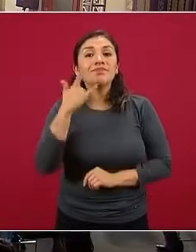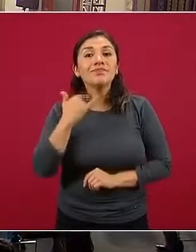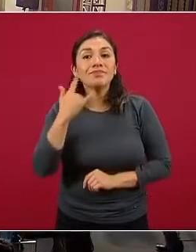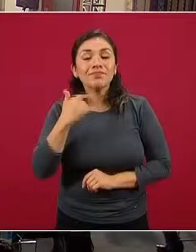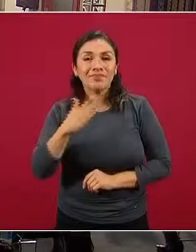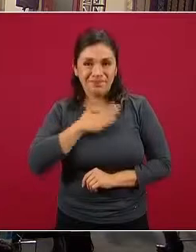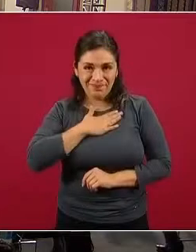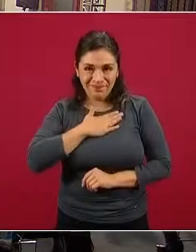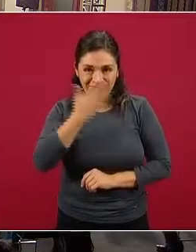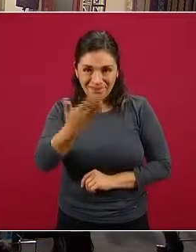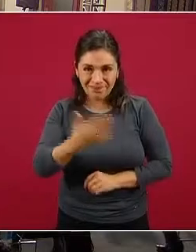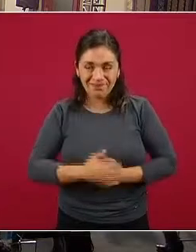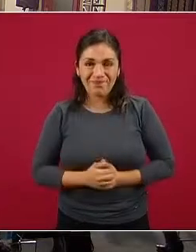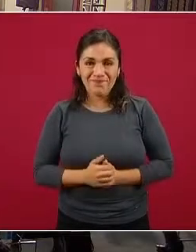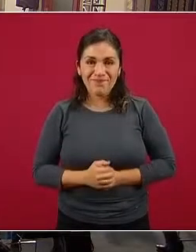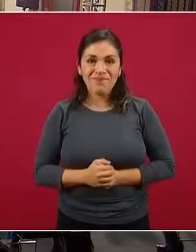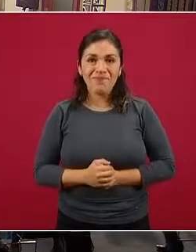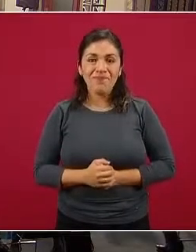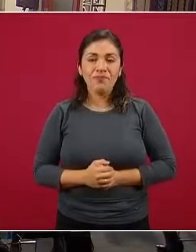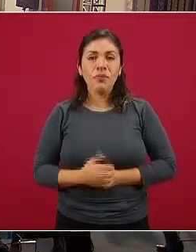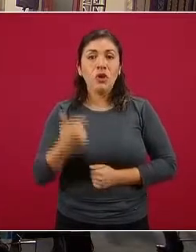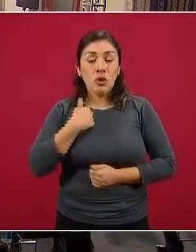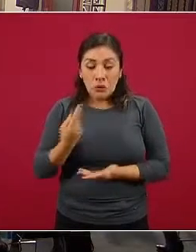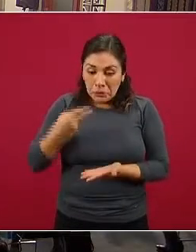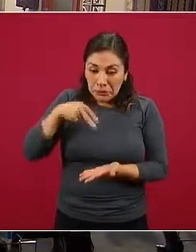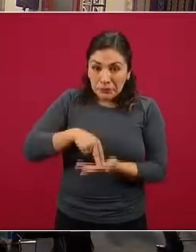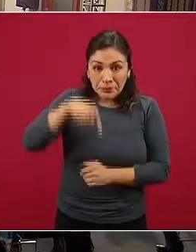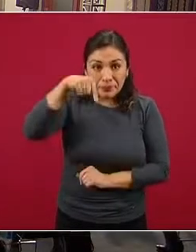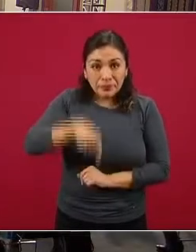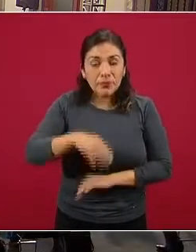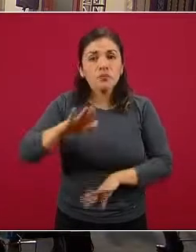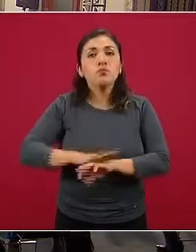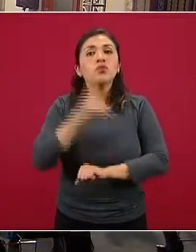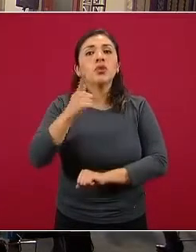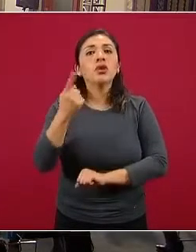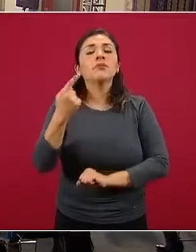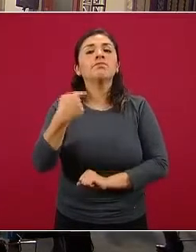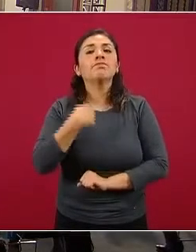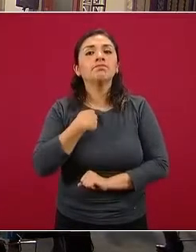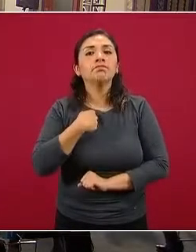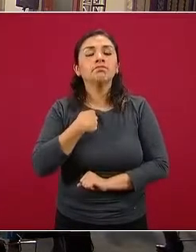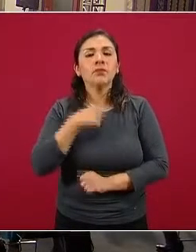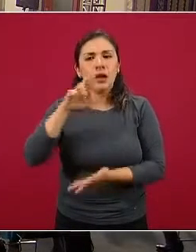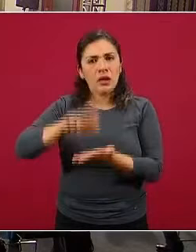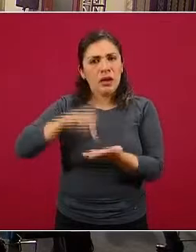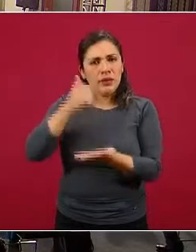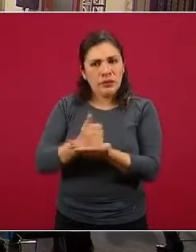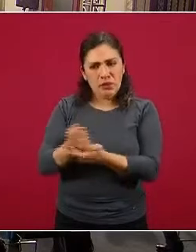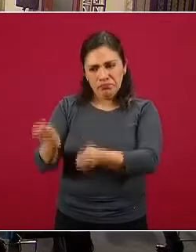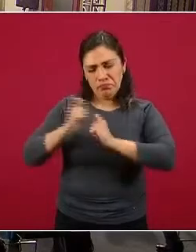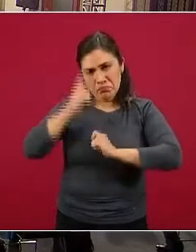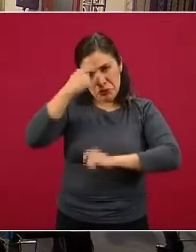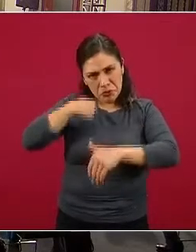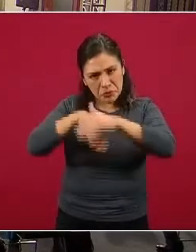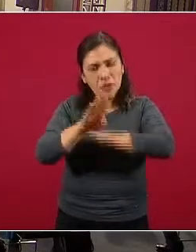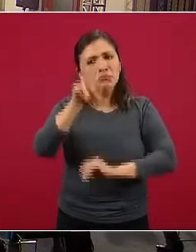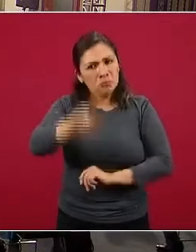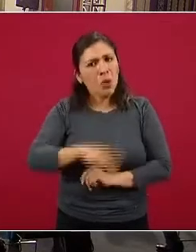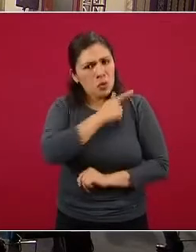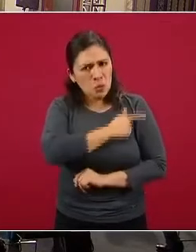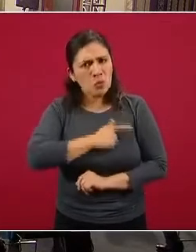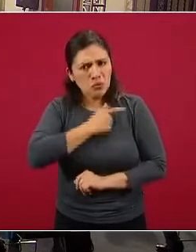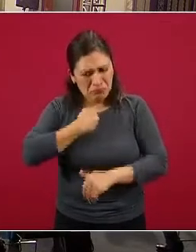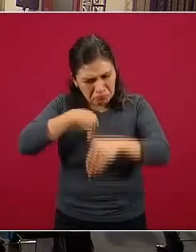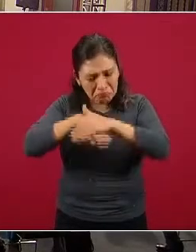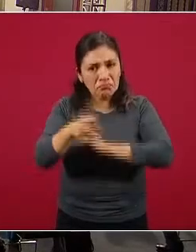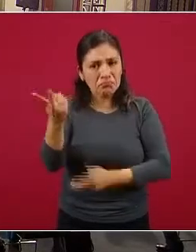su servidor. Estoy aquí porque me han dado la credencial para entrar y con mucho gusto lo